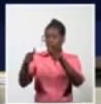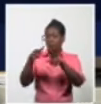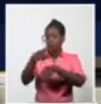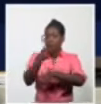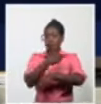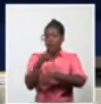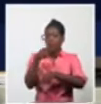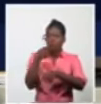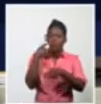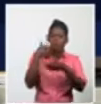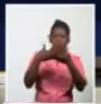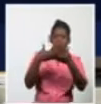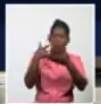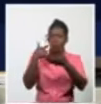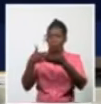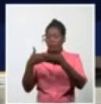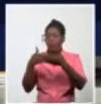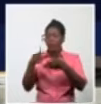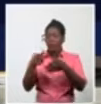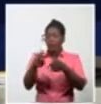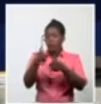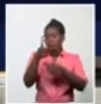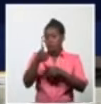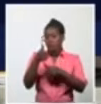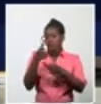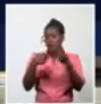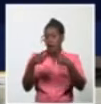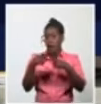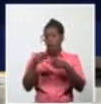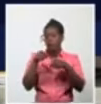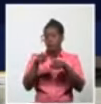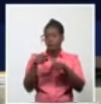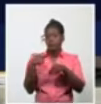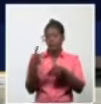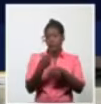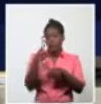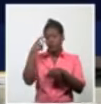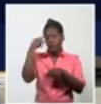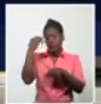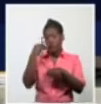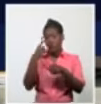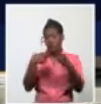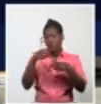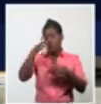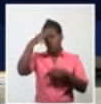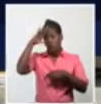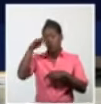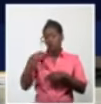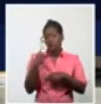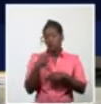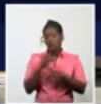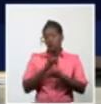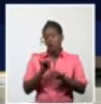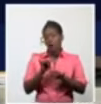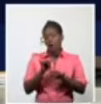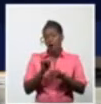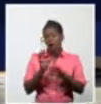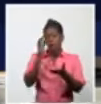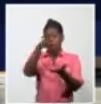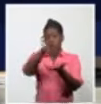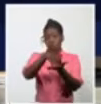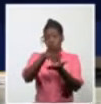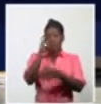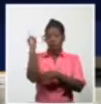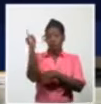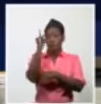y digo uno conoce porque nosotros aquí en Cuba tenemos la suerte de tener el Instituto Finlay, que es un